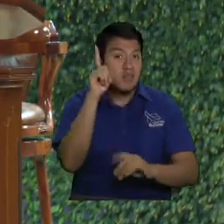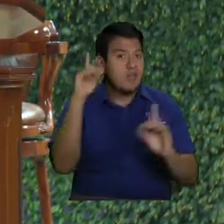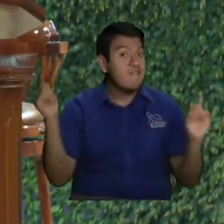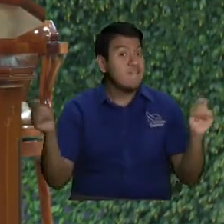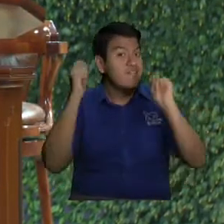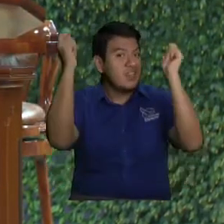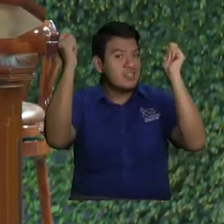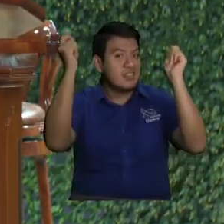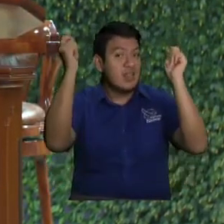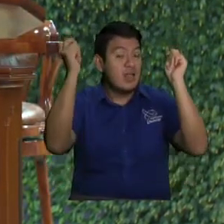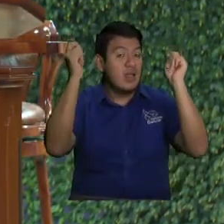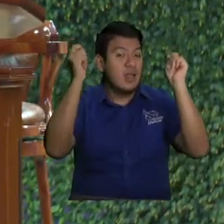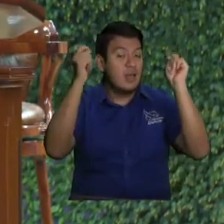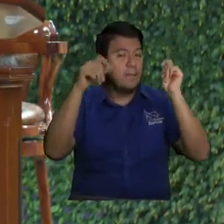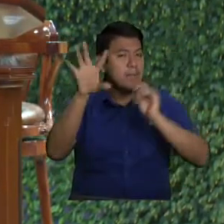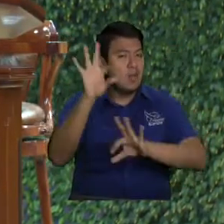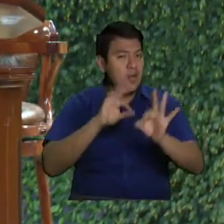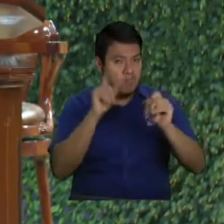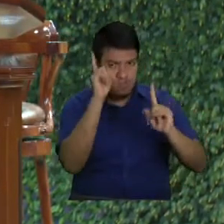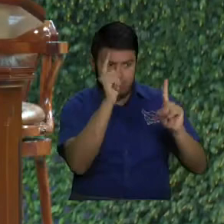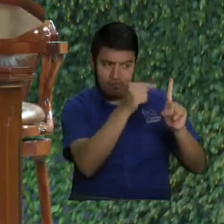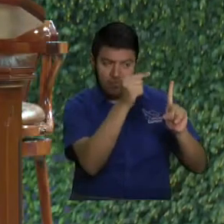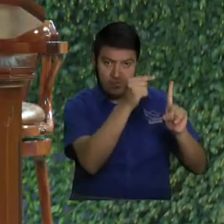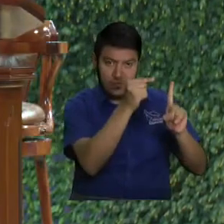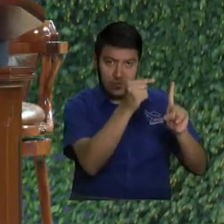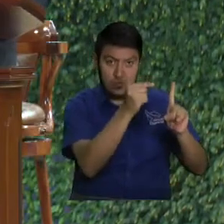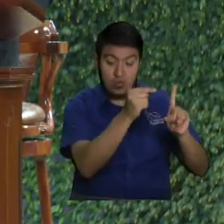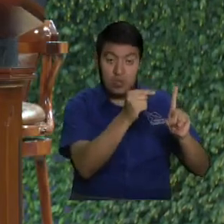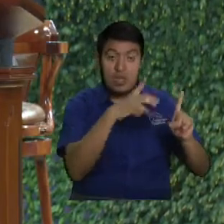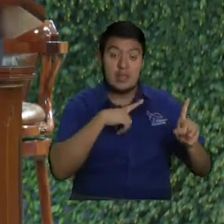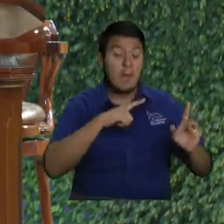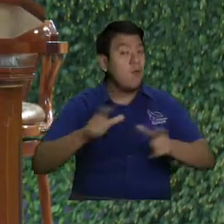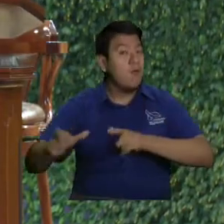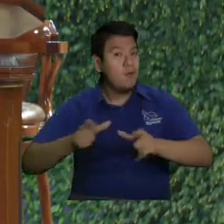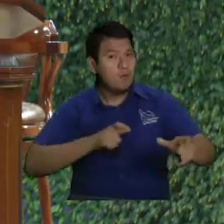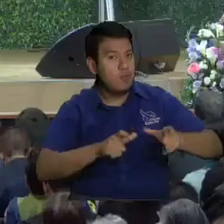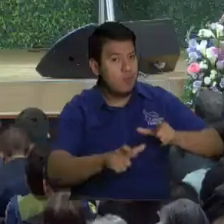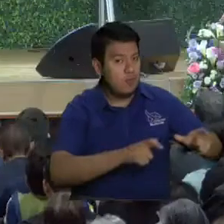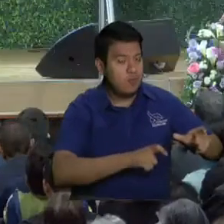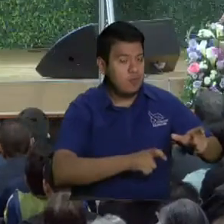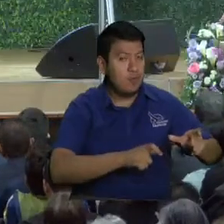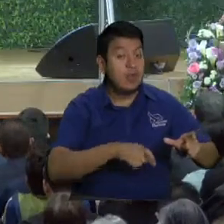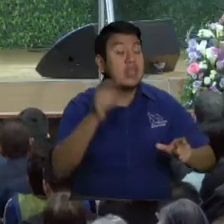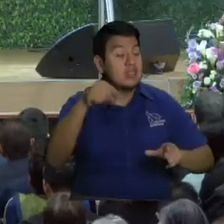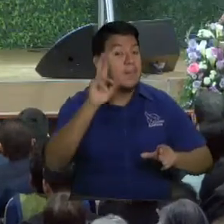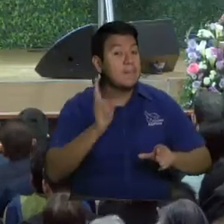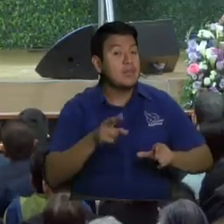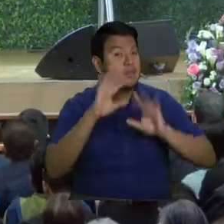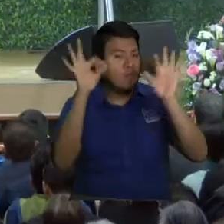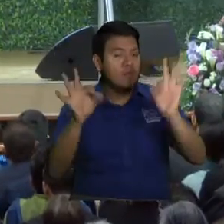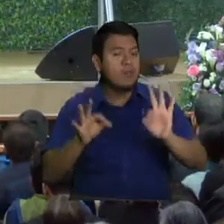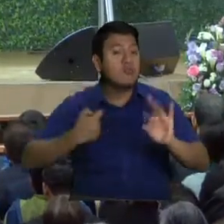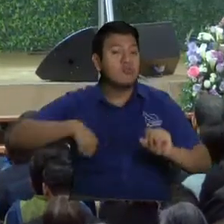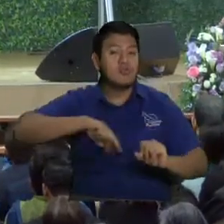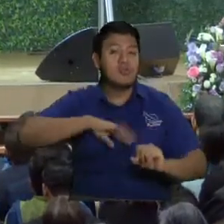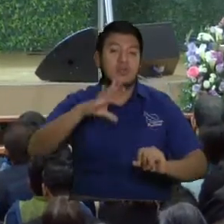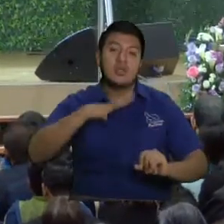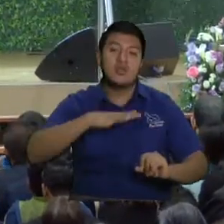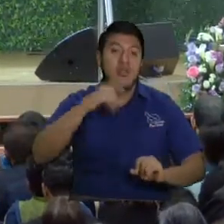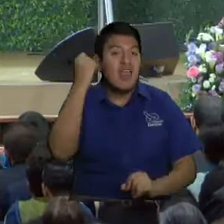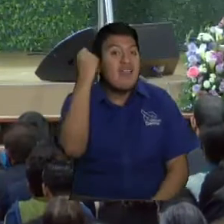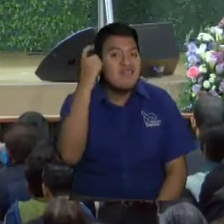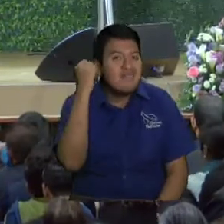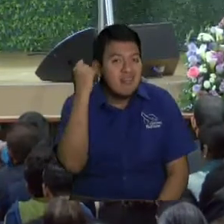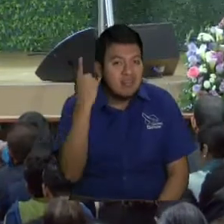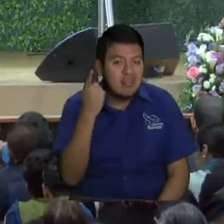cada uno la dirige, ¿verdad? De esta misma manera tenemos que comprender que son los mandamientos. El Padre tiene